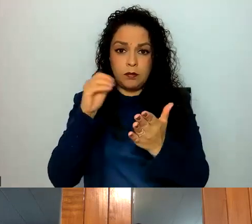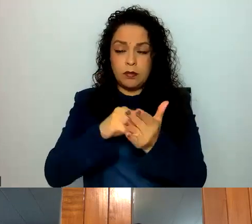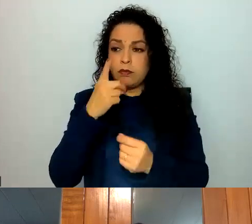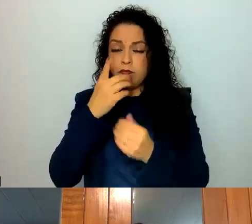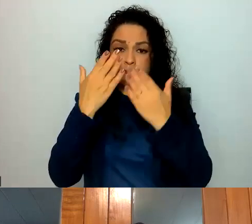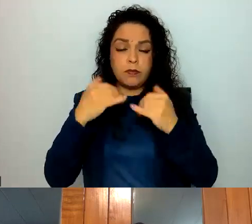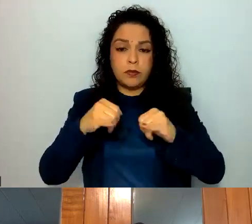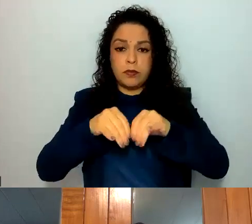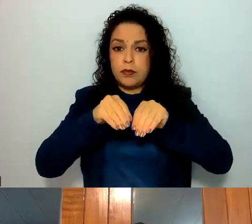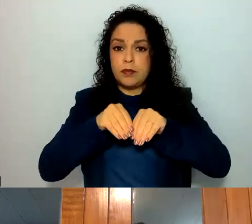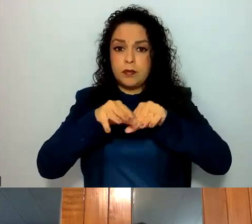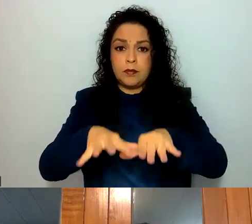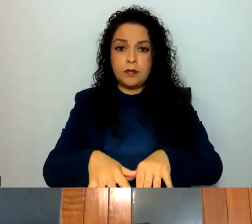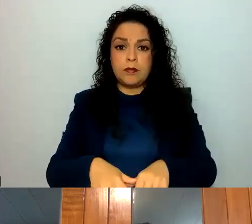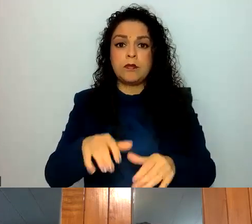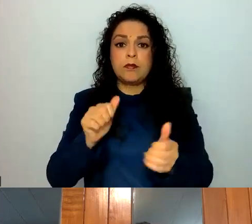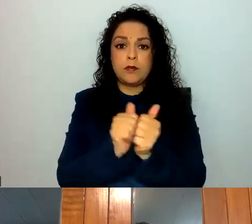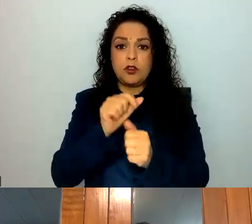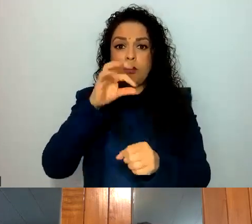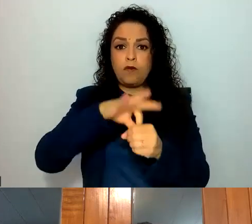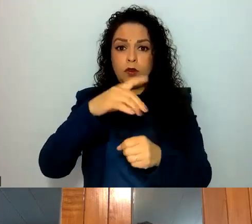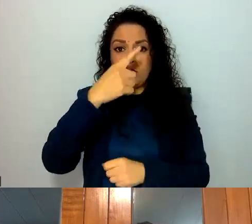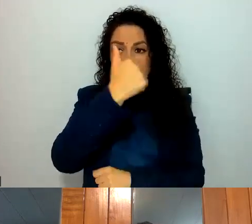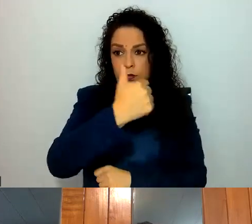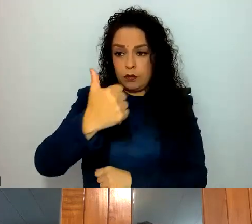de información a través de la votación nominal.